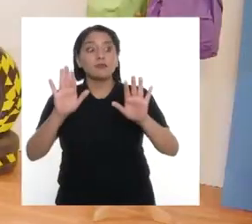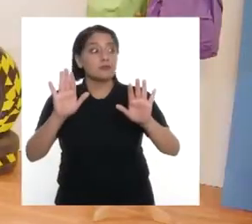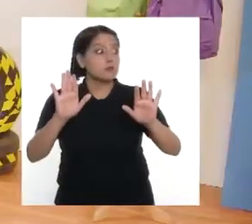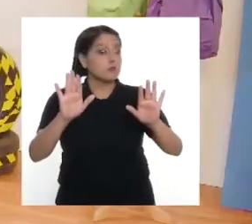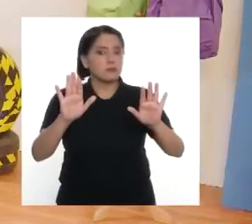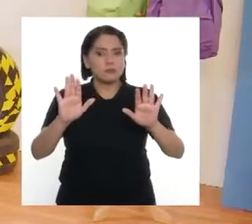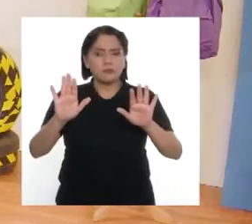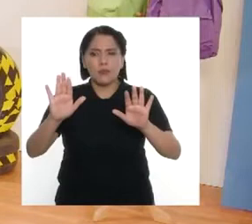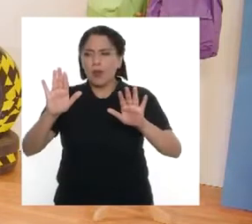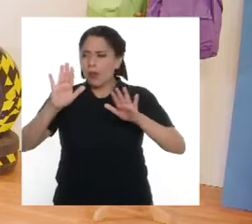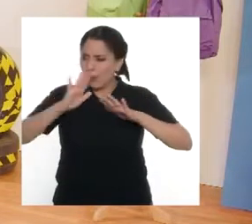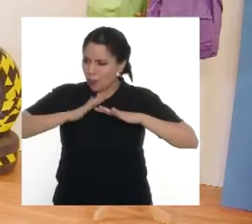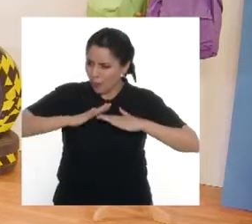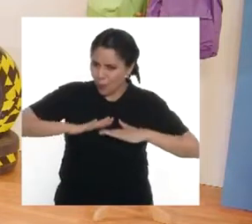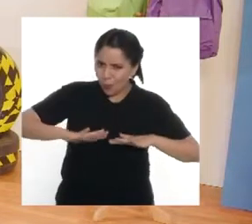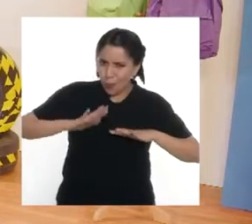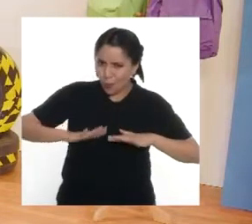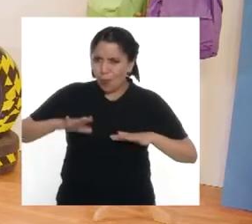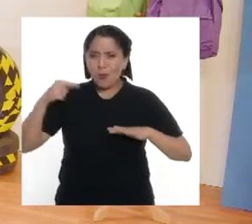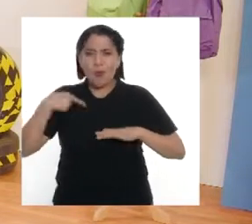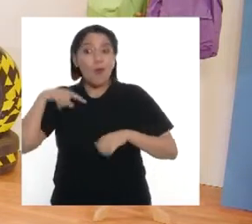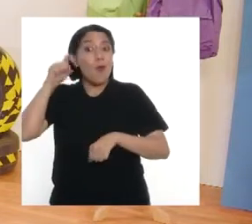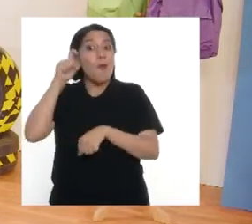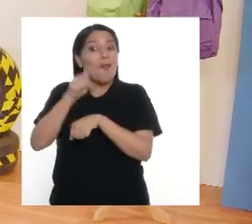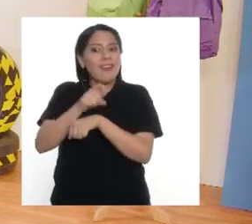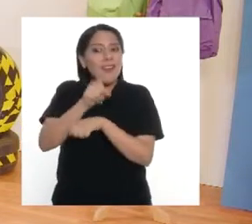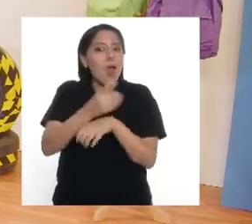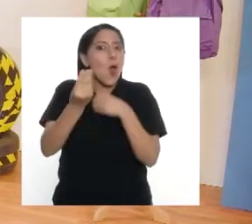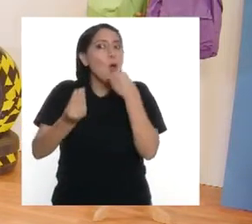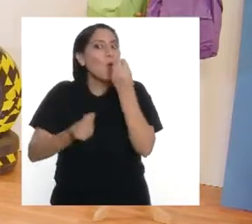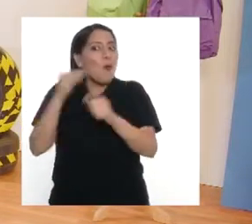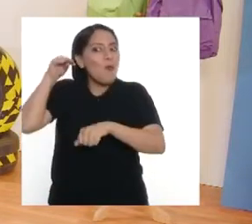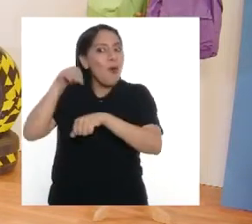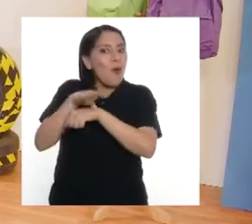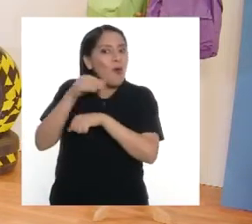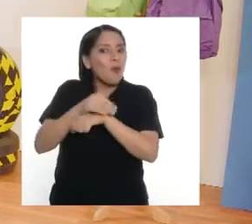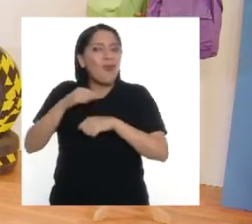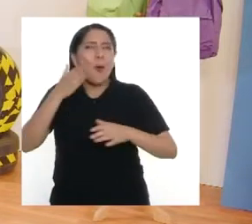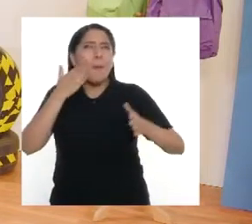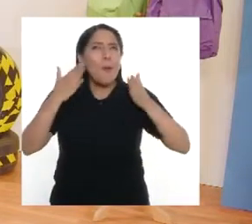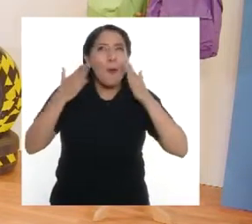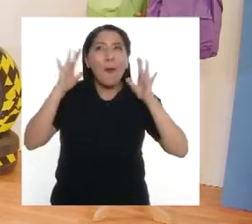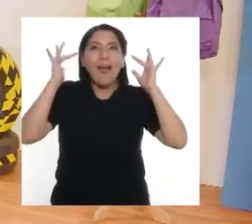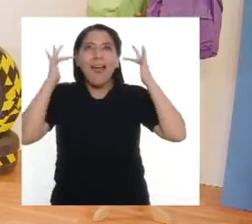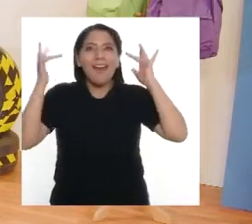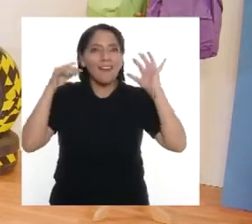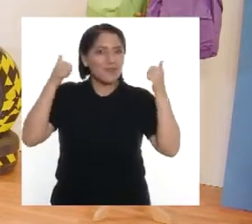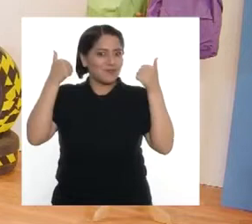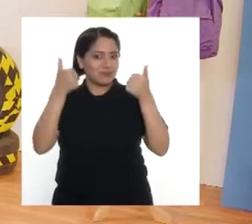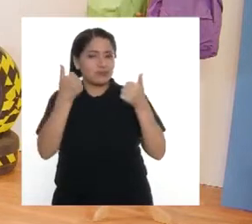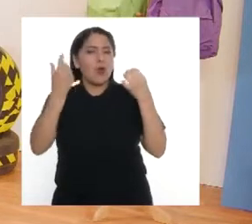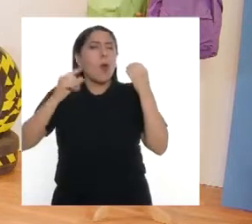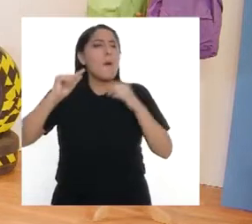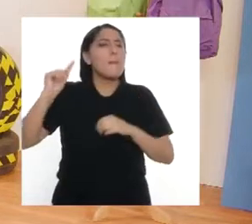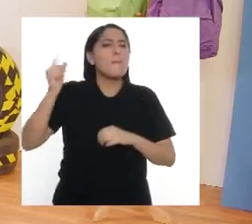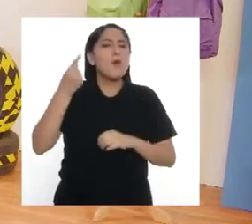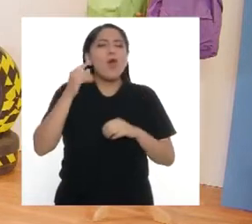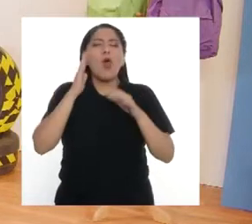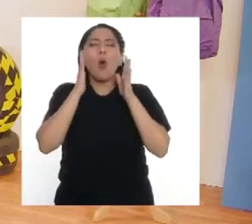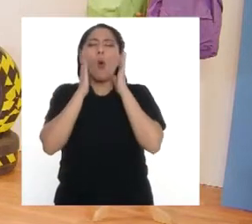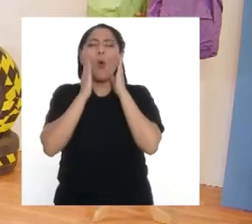Esperen, no se preocupen, les enseñaré un truco para hacer esos sonidos de mejor manera. Primero, hay que tener la